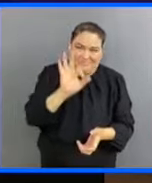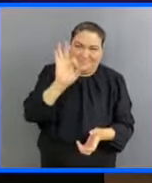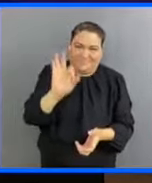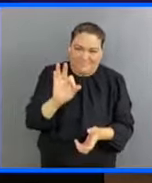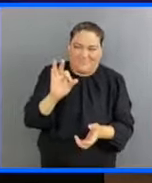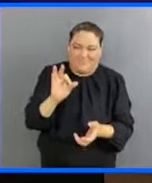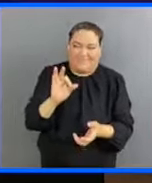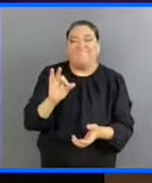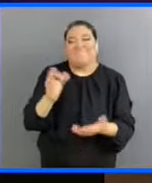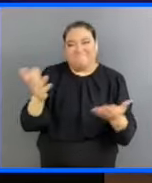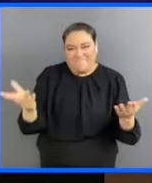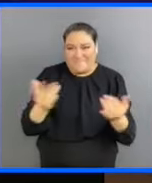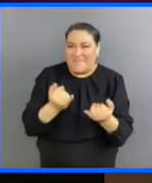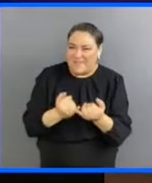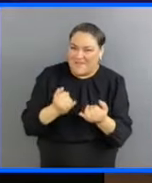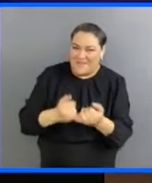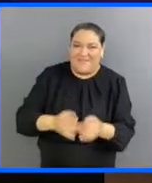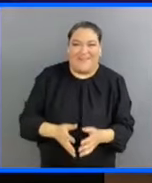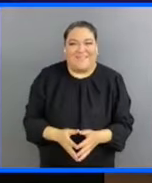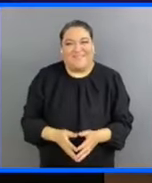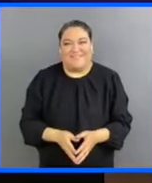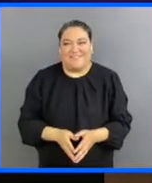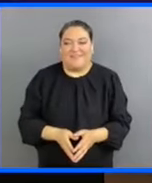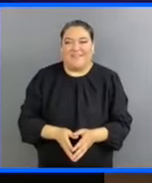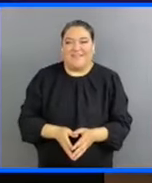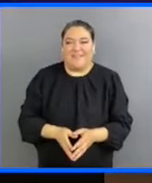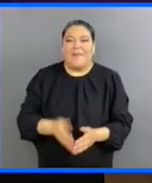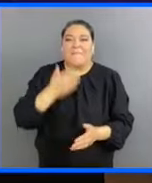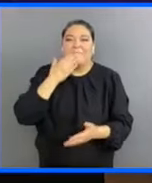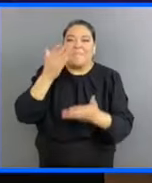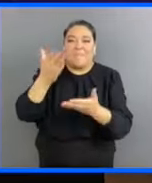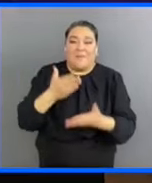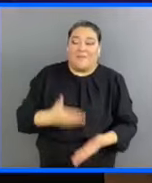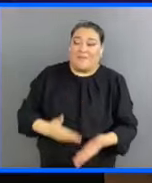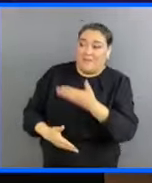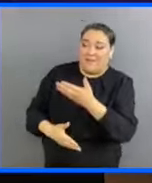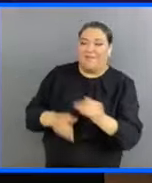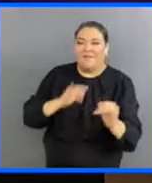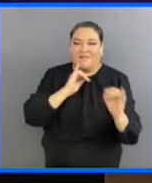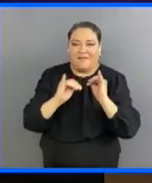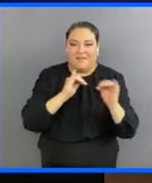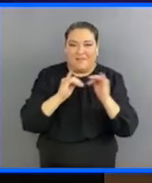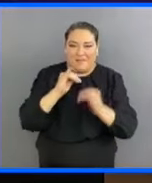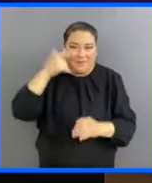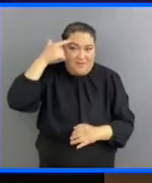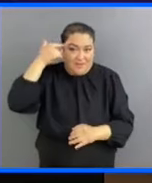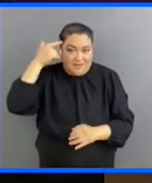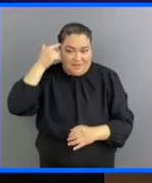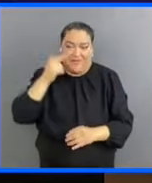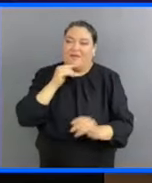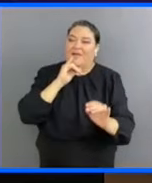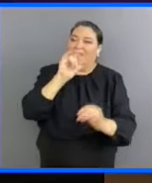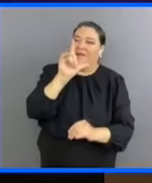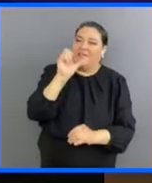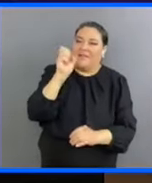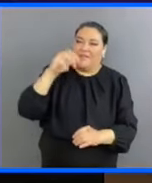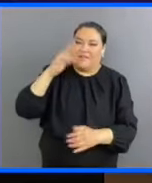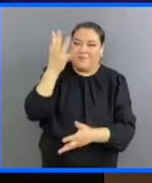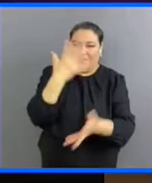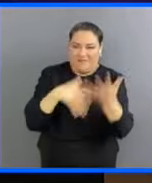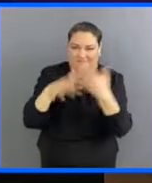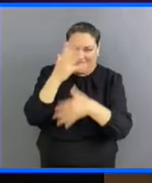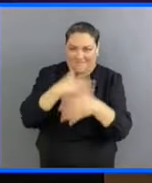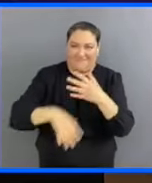el territorio nacional. Damos la bienvenida a Gabriel Herrera, quien nos acompaña en la interpretación en lengua de señas mexicana.